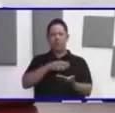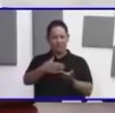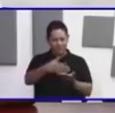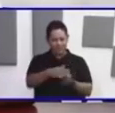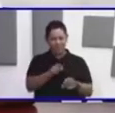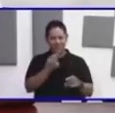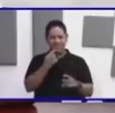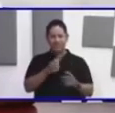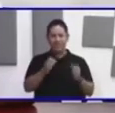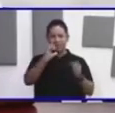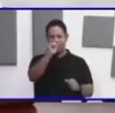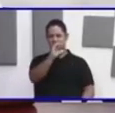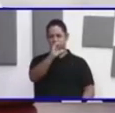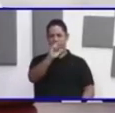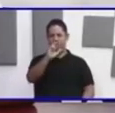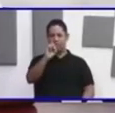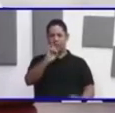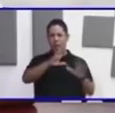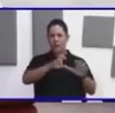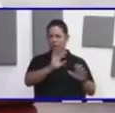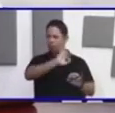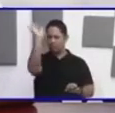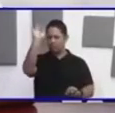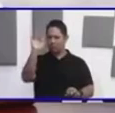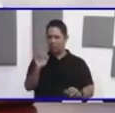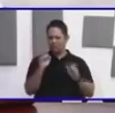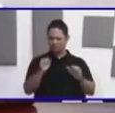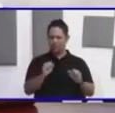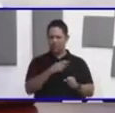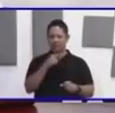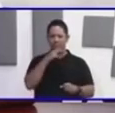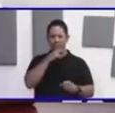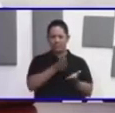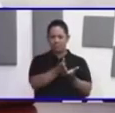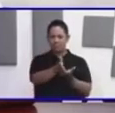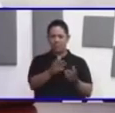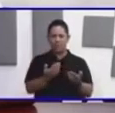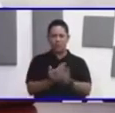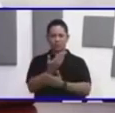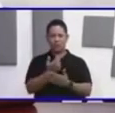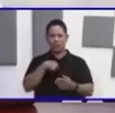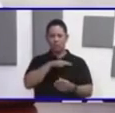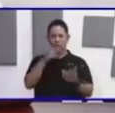inoxidable, para que sepan. No son camillas como se han comprado muchas veces, que hoy están prácticamente